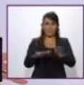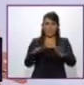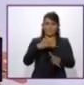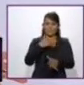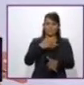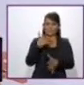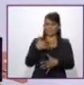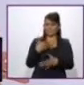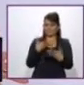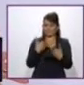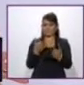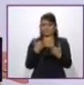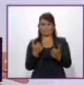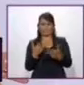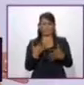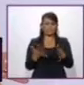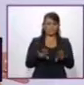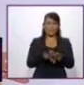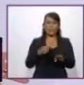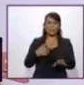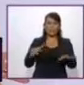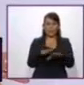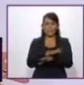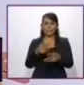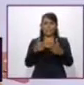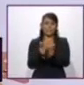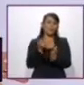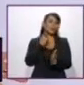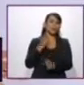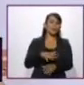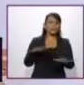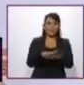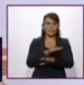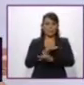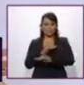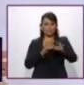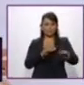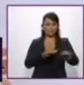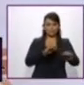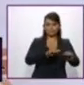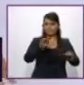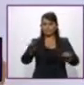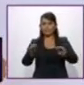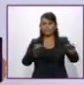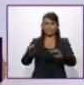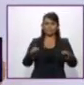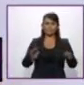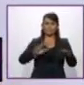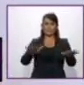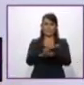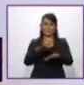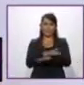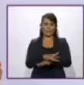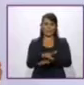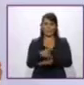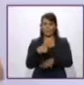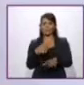existía el chapulineo. Hoy que estoy en un partido, lo entiendo. Y lo entiendo a la perfección y no juzgo. Es parte de